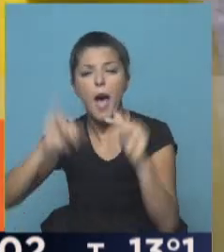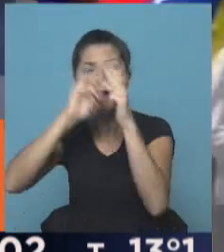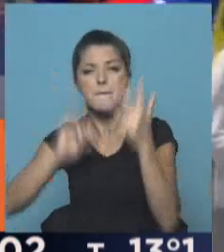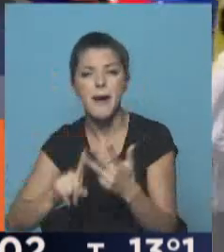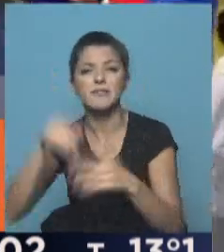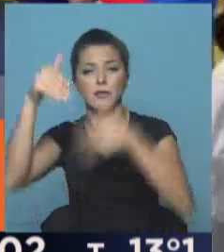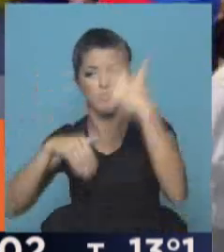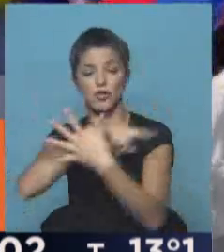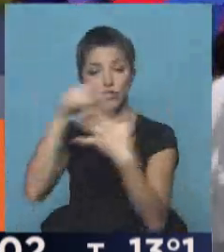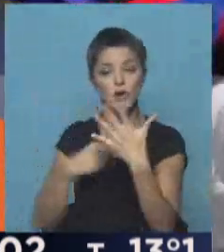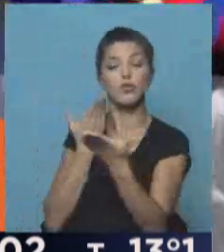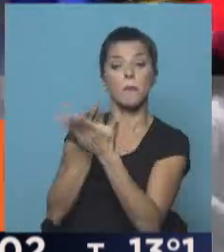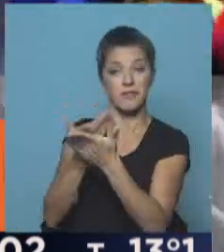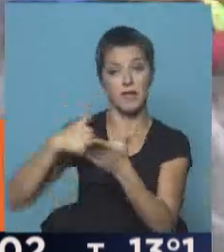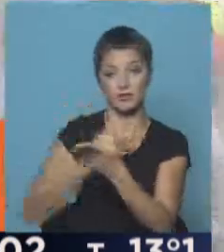justas, sentenció.